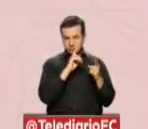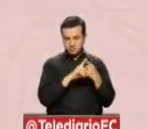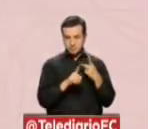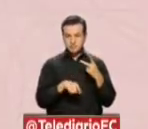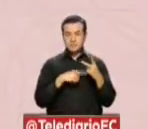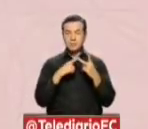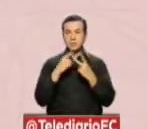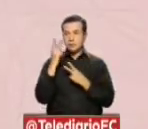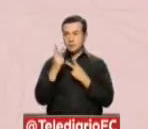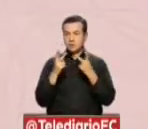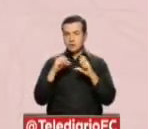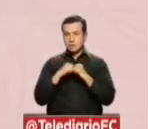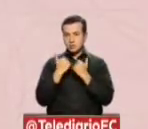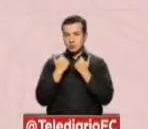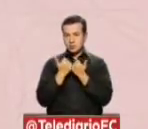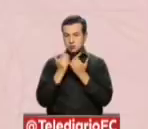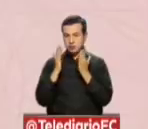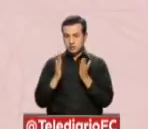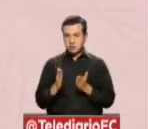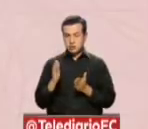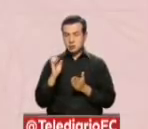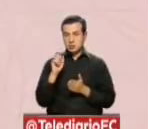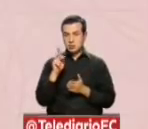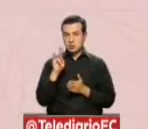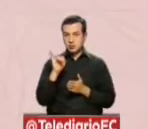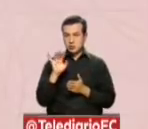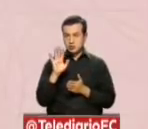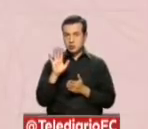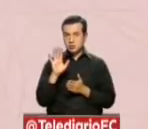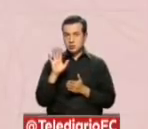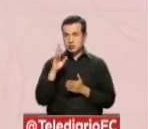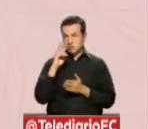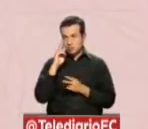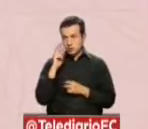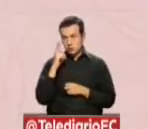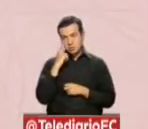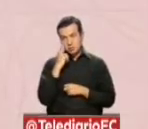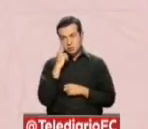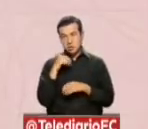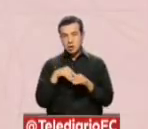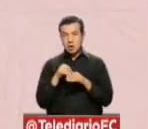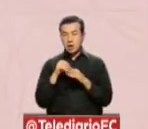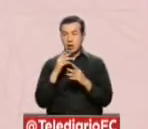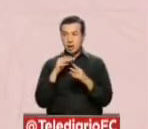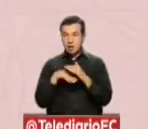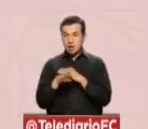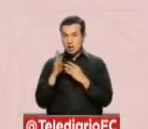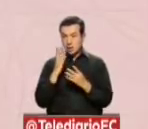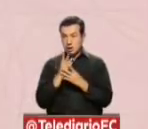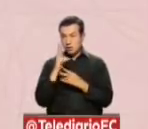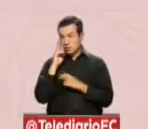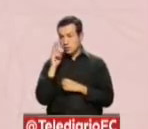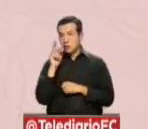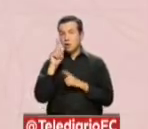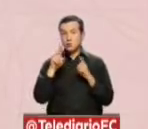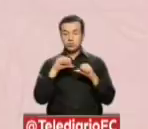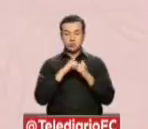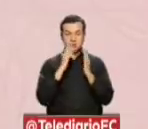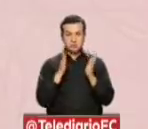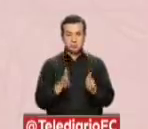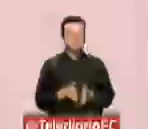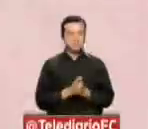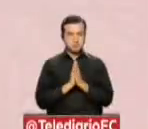la visita del asambleísta Espín a la cárcel será investigada. Es una petición de algunos